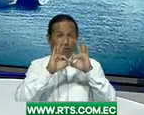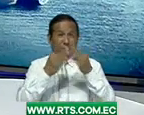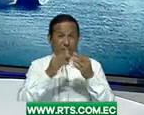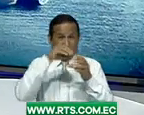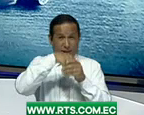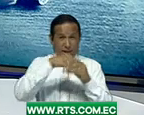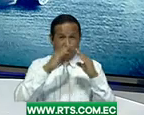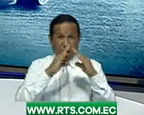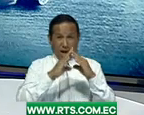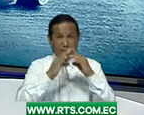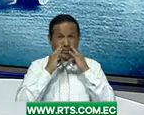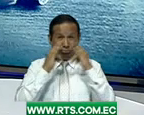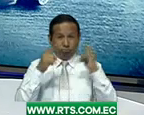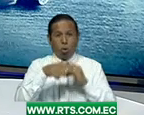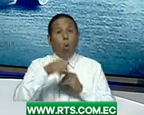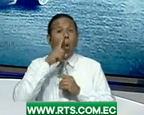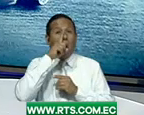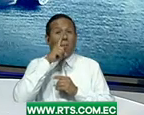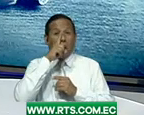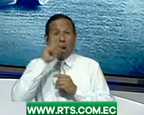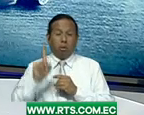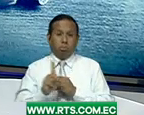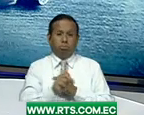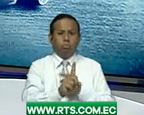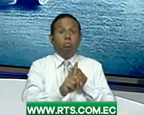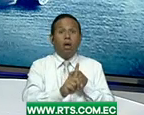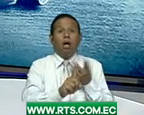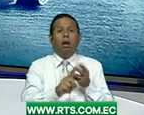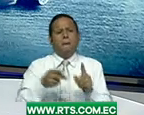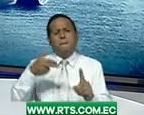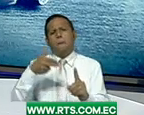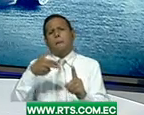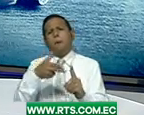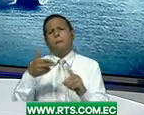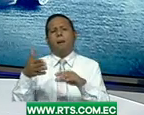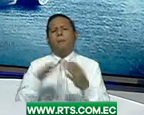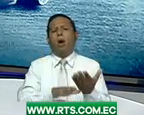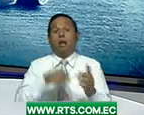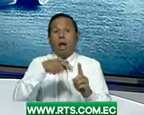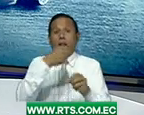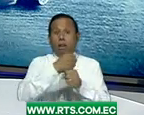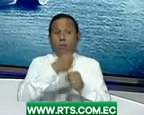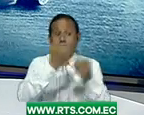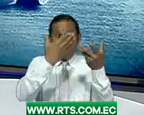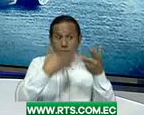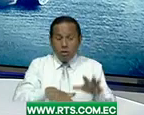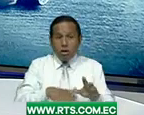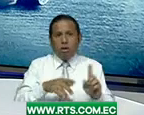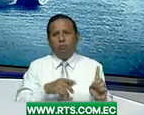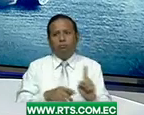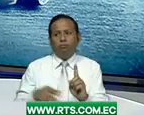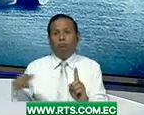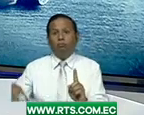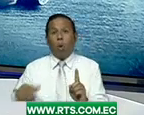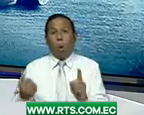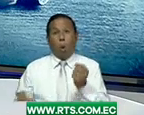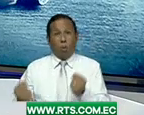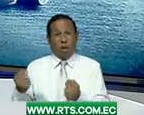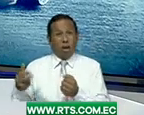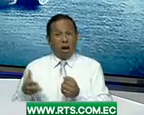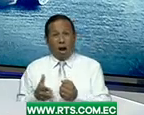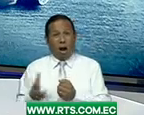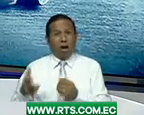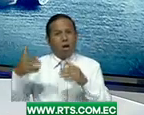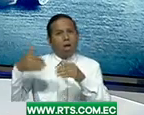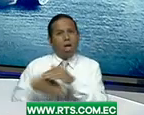de Guayaquil murió tras recibir más de 10 disparos cuando salía de su jornada de trabajo. Los sicarios ingresaron al conjunto